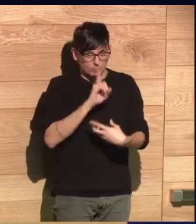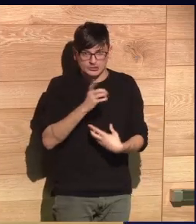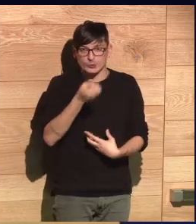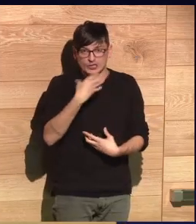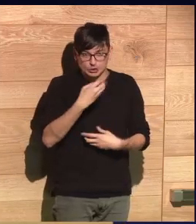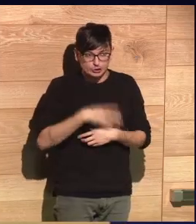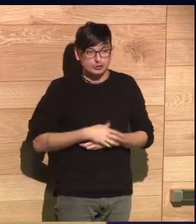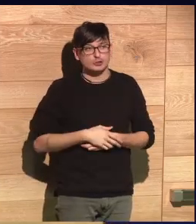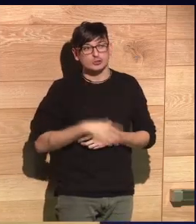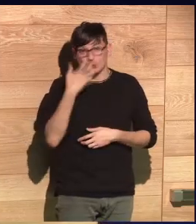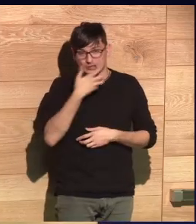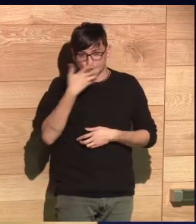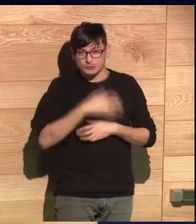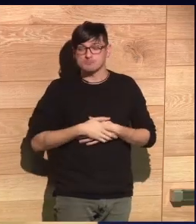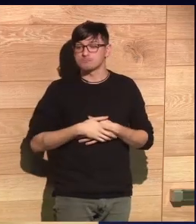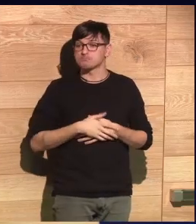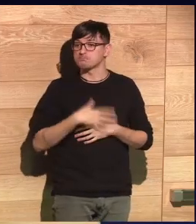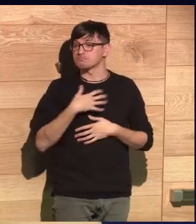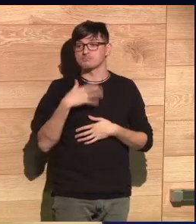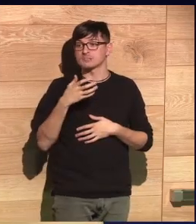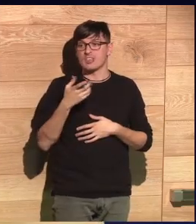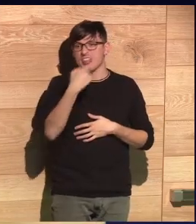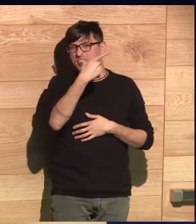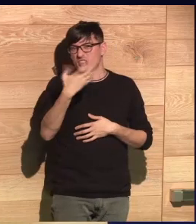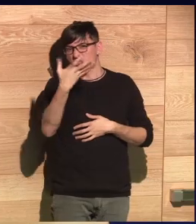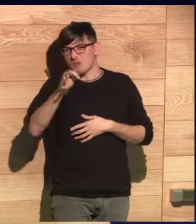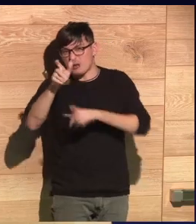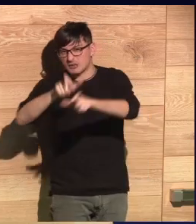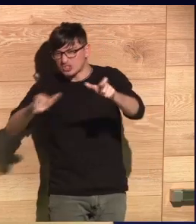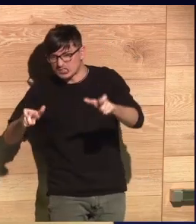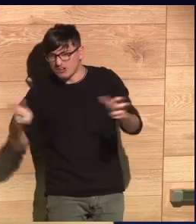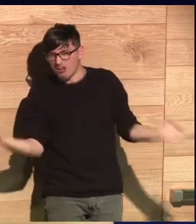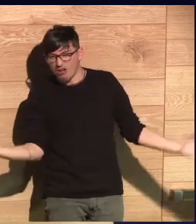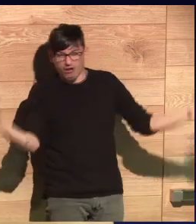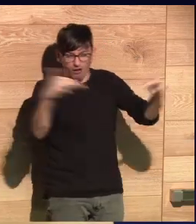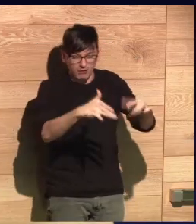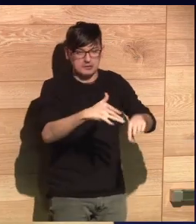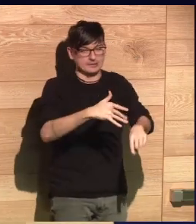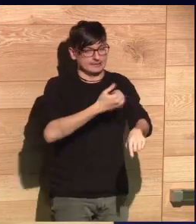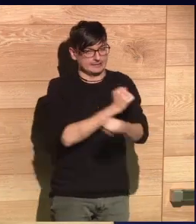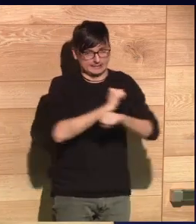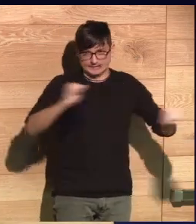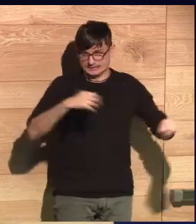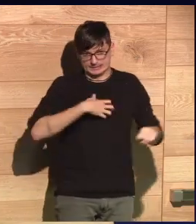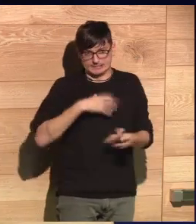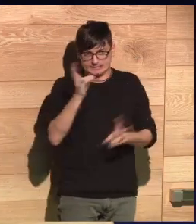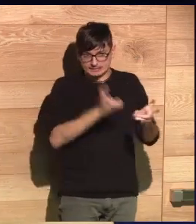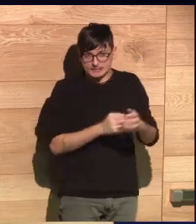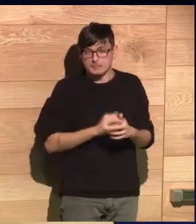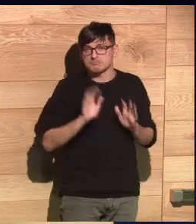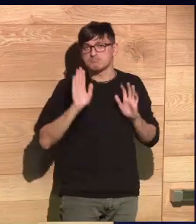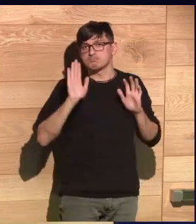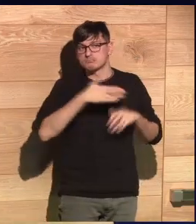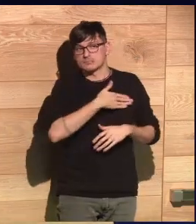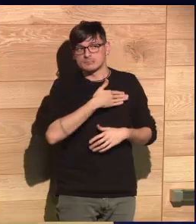cuentos. No hemos podido traer a las 150 personas que han colaborado en este proyecto, pero